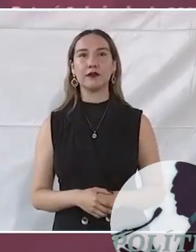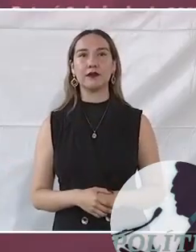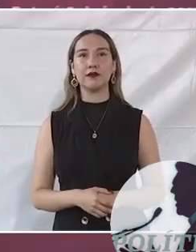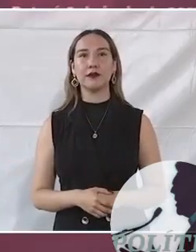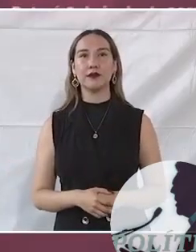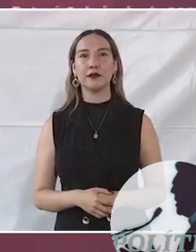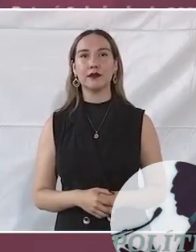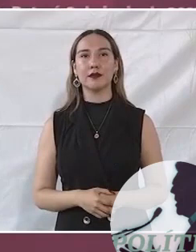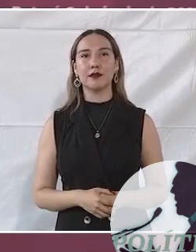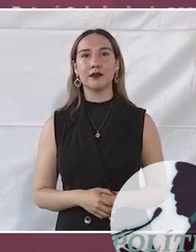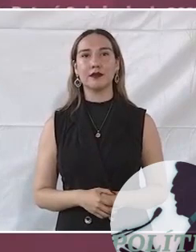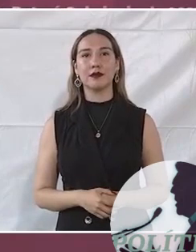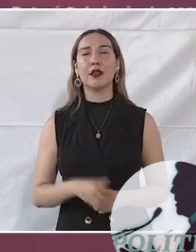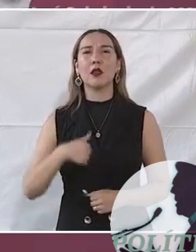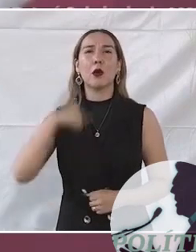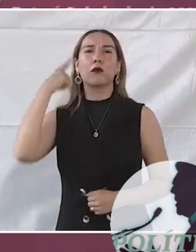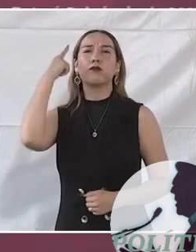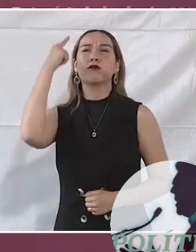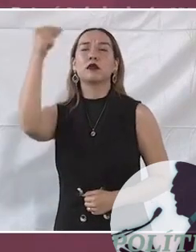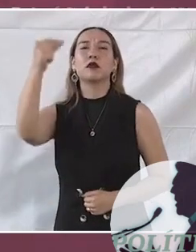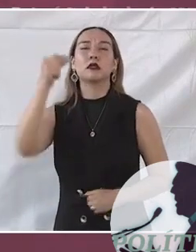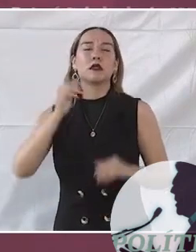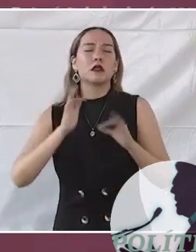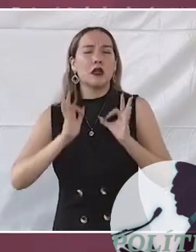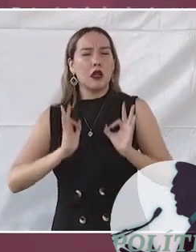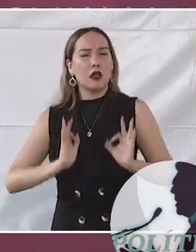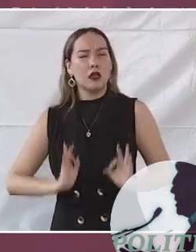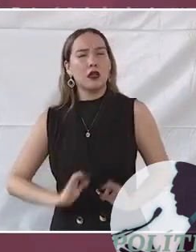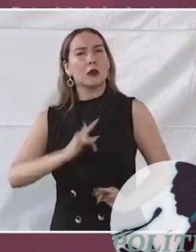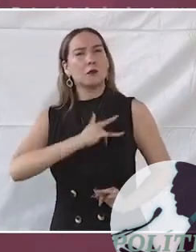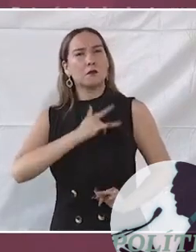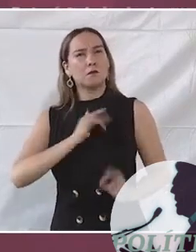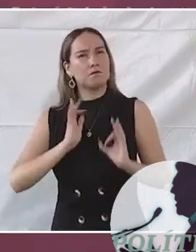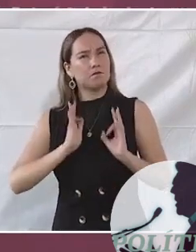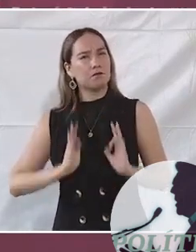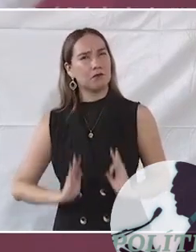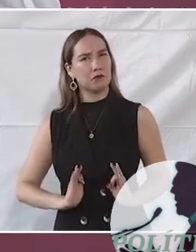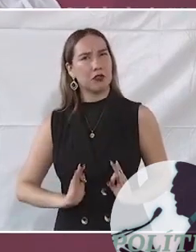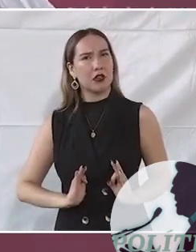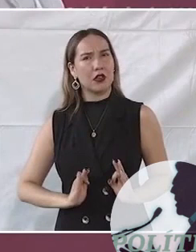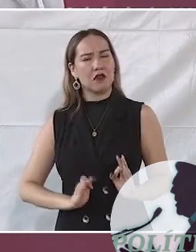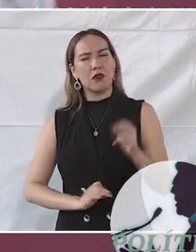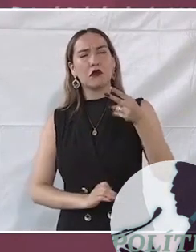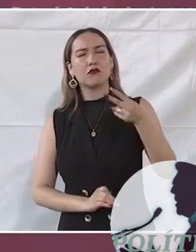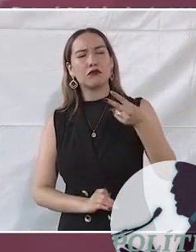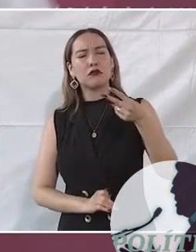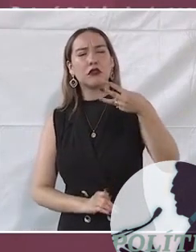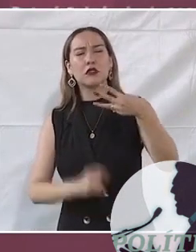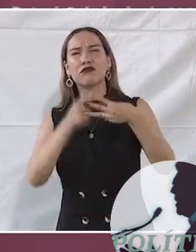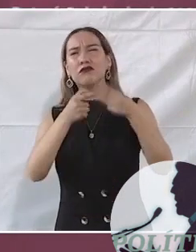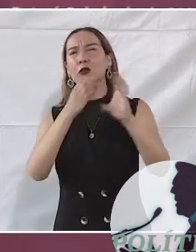Me voy tranquilo por dos o tres razones.